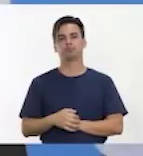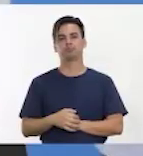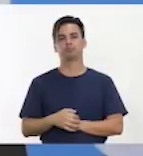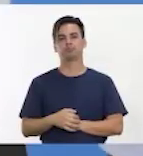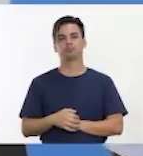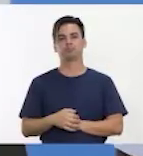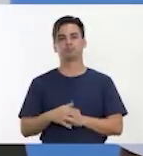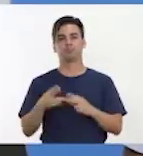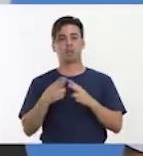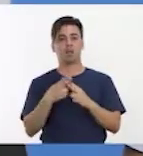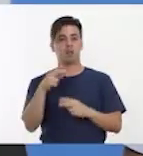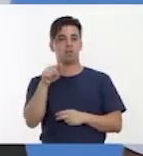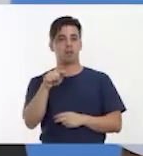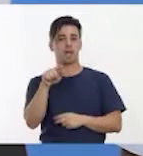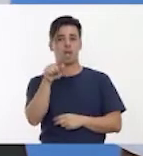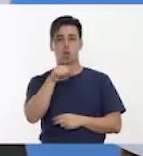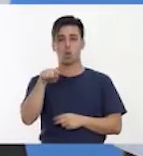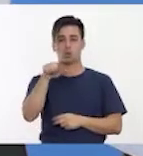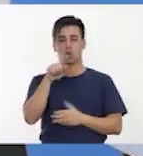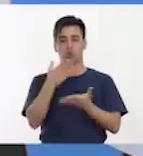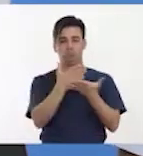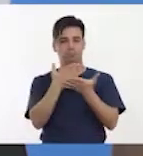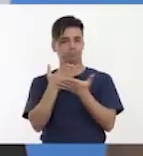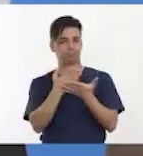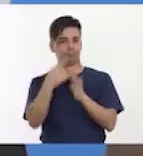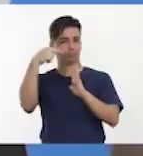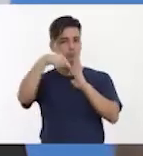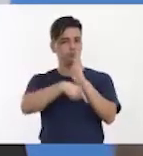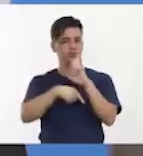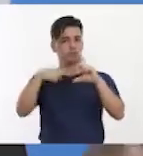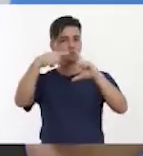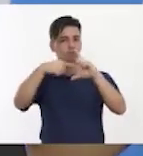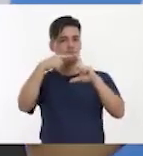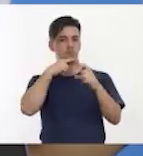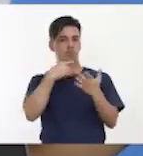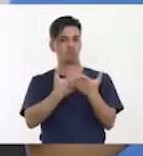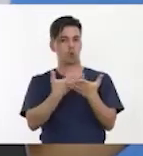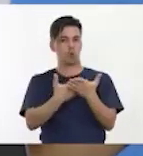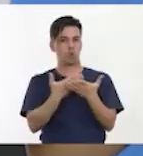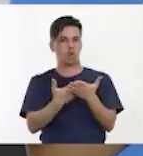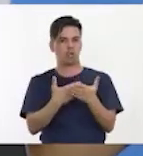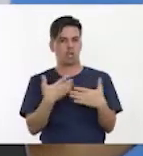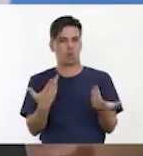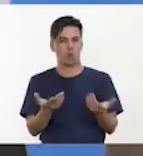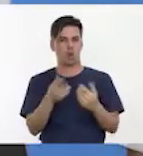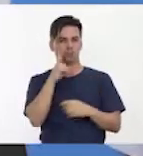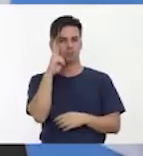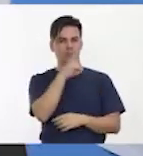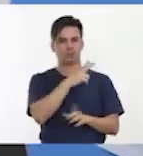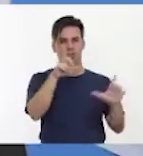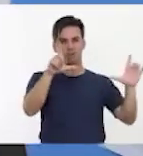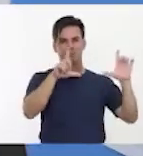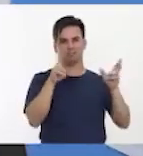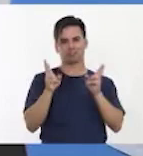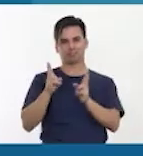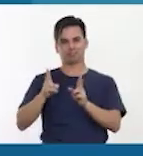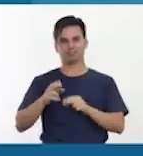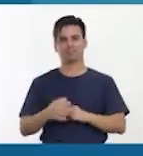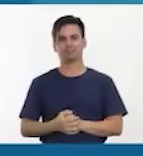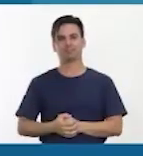Para que se ejerciten y se autoevalúen en estos contenidos, le proponemos las siguientes actividades que aparecen en pantalla.